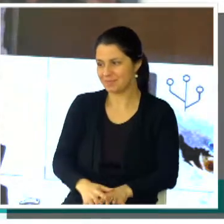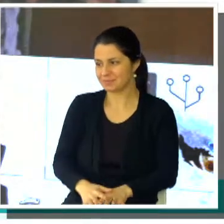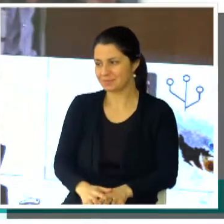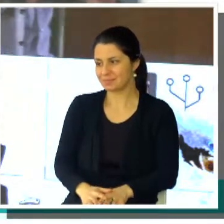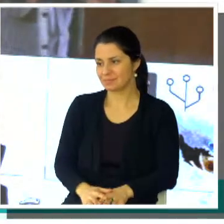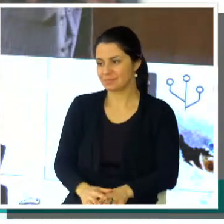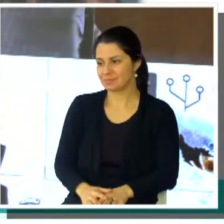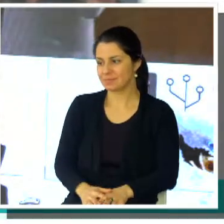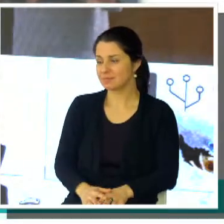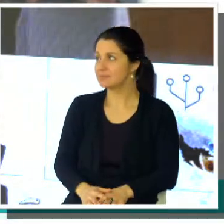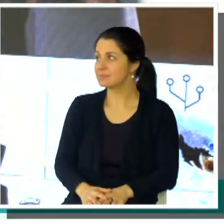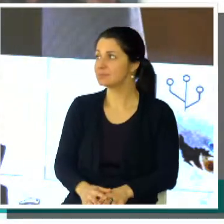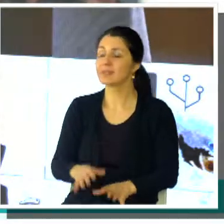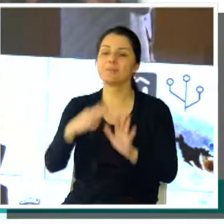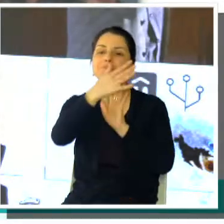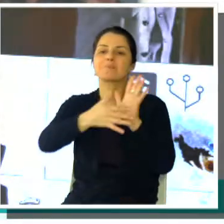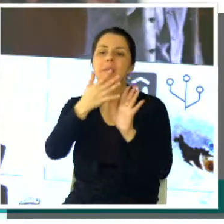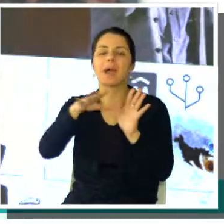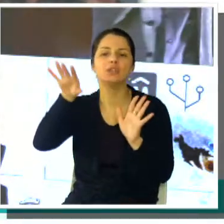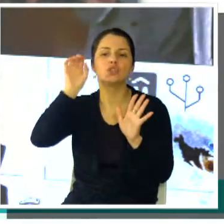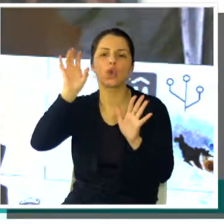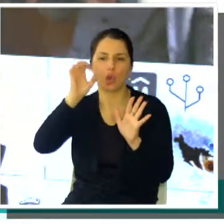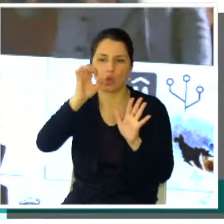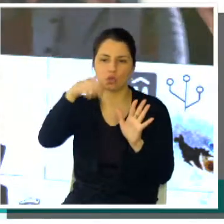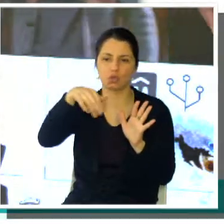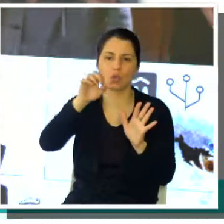Se estuvo hablando del mapa sonoro. Es que